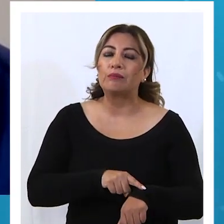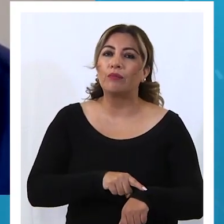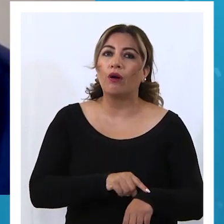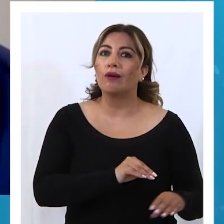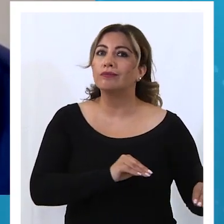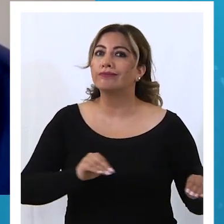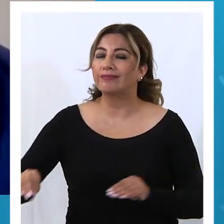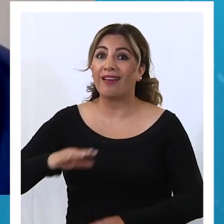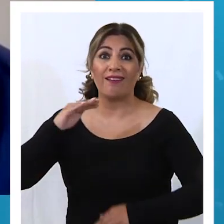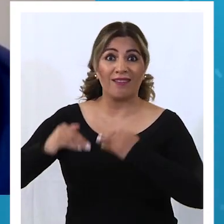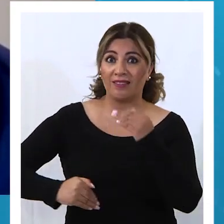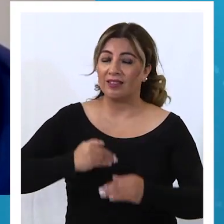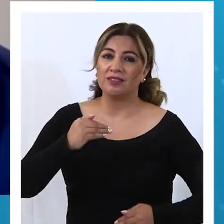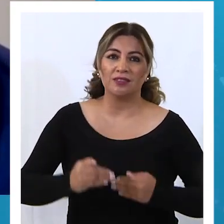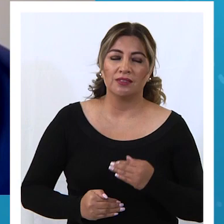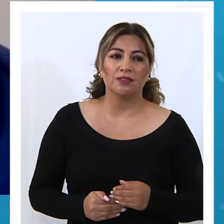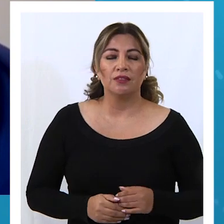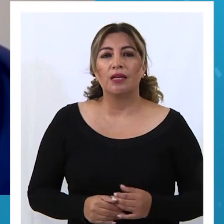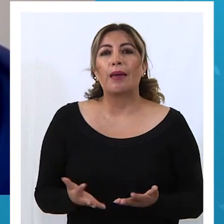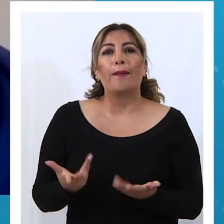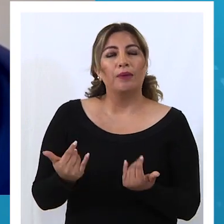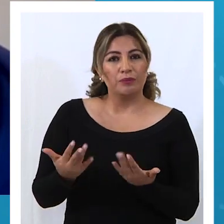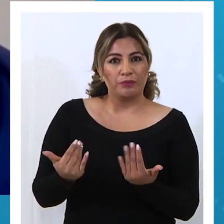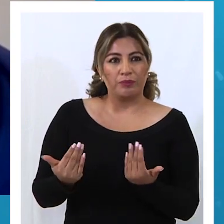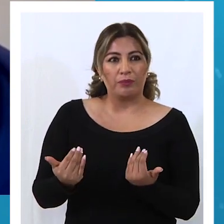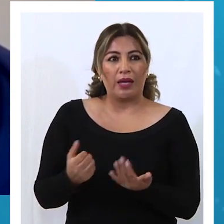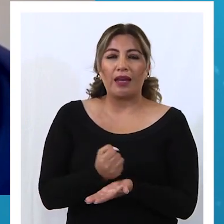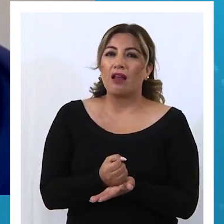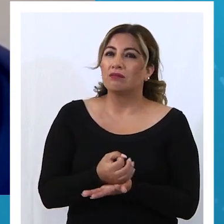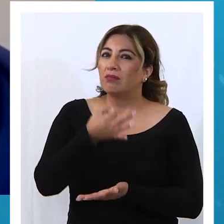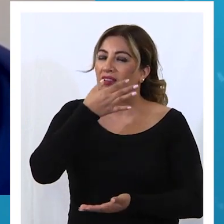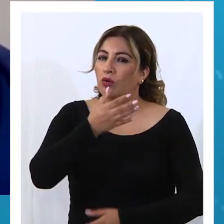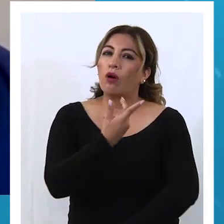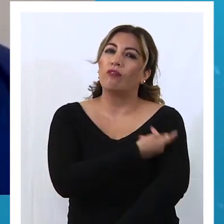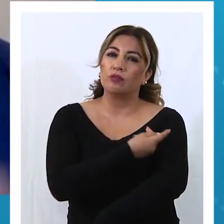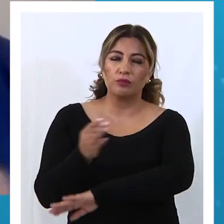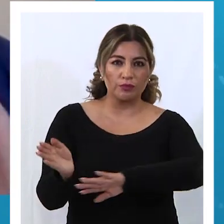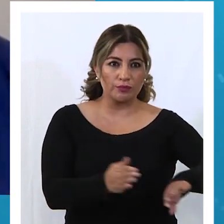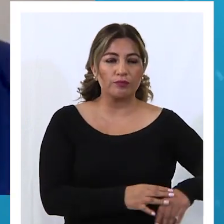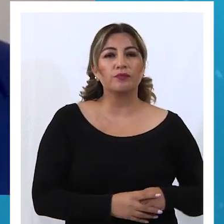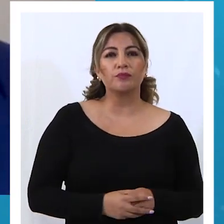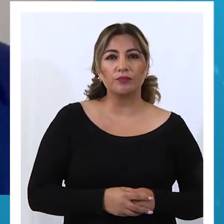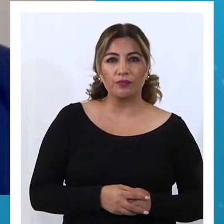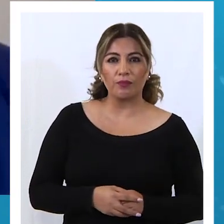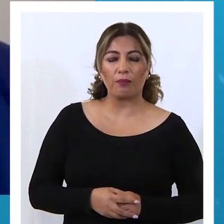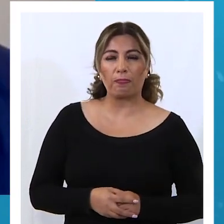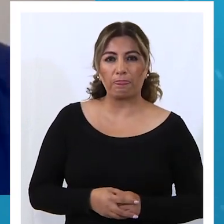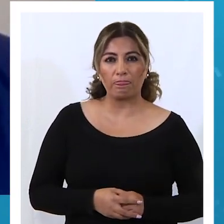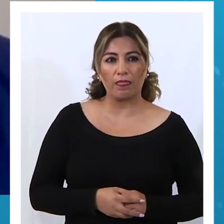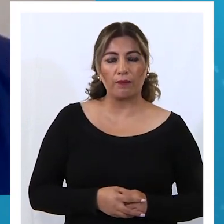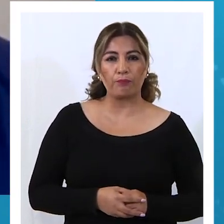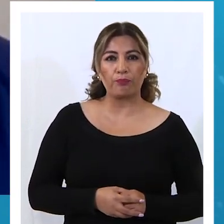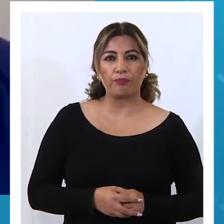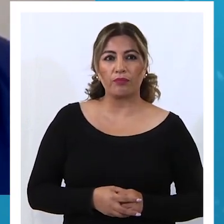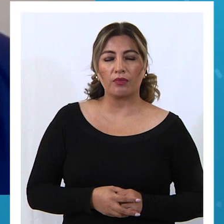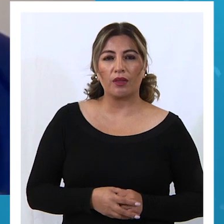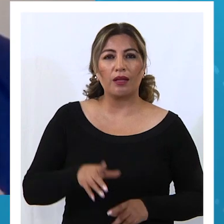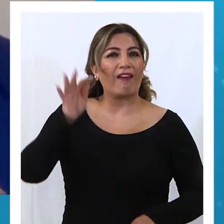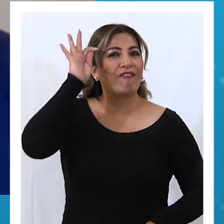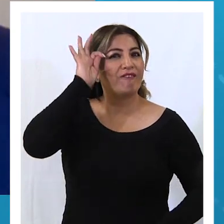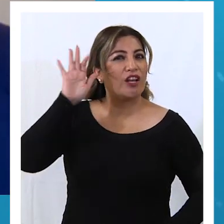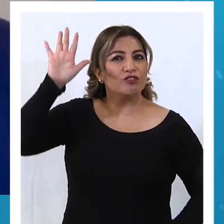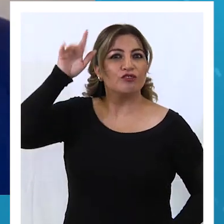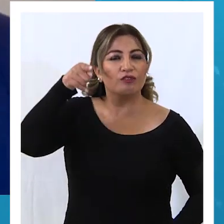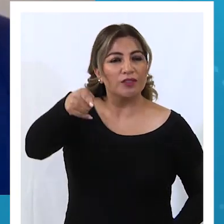más. Estamos ganando tiempo, estamos esperando por un buen tratamiento o una vacuna. Ok, Carlos, posturas filosóficas, ¿cómo